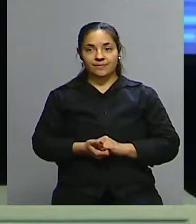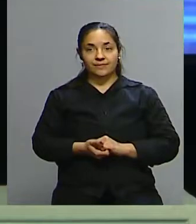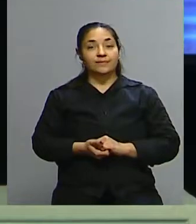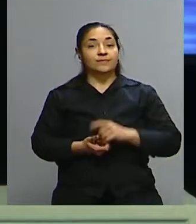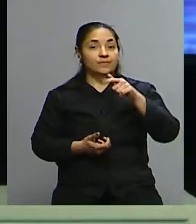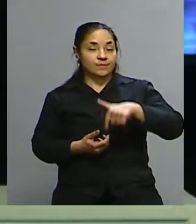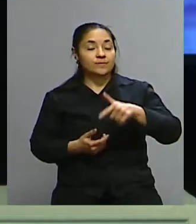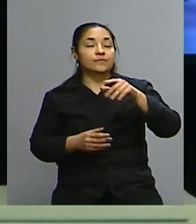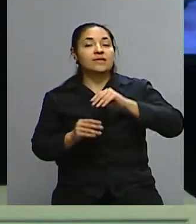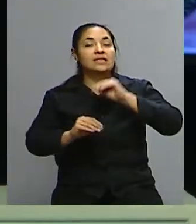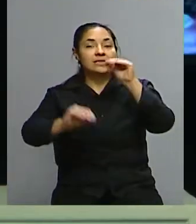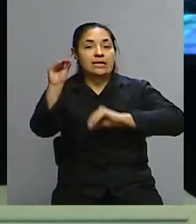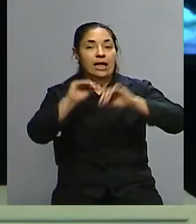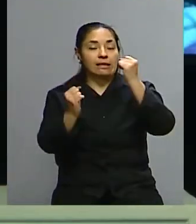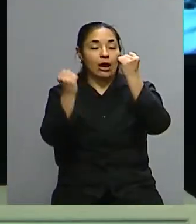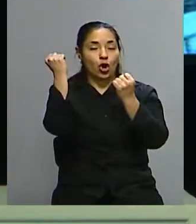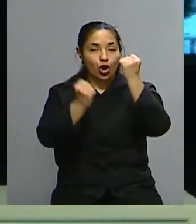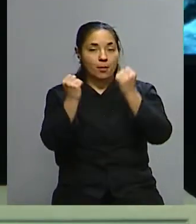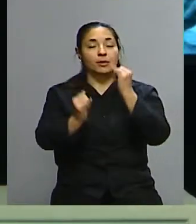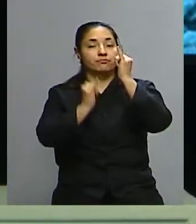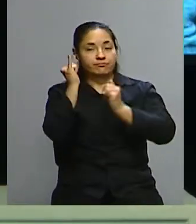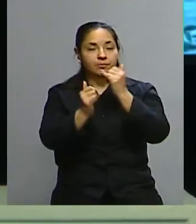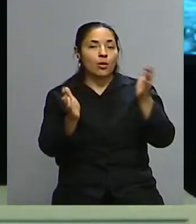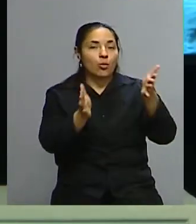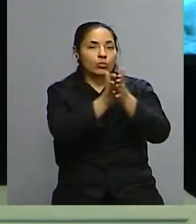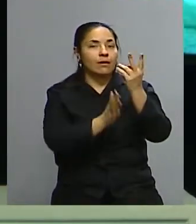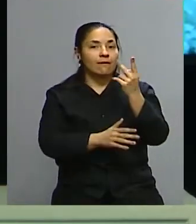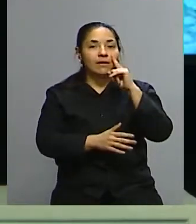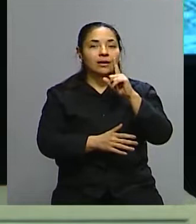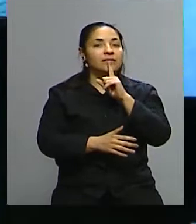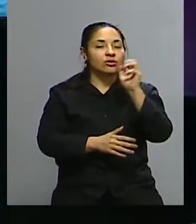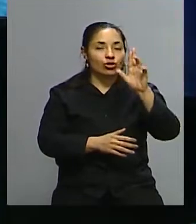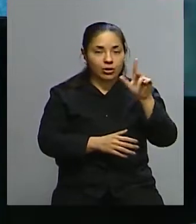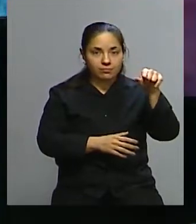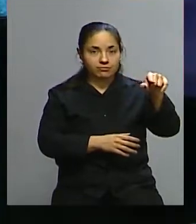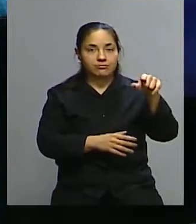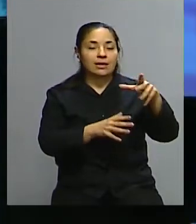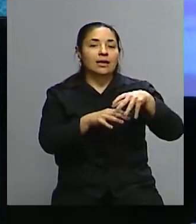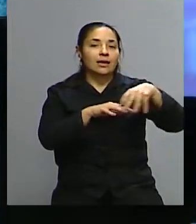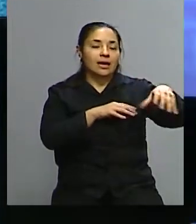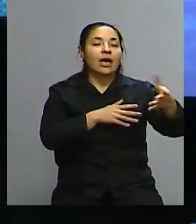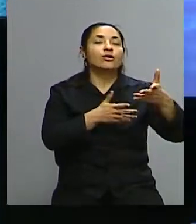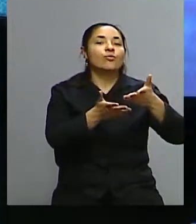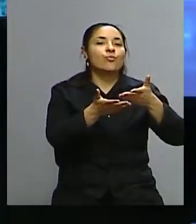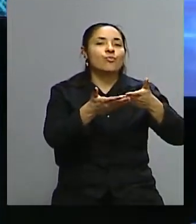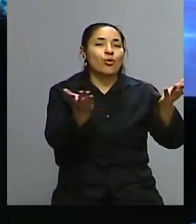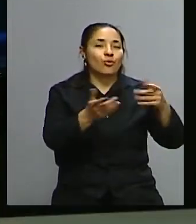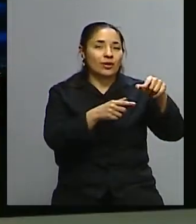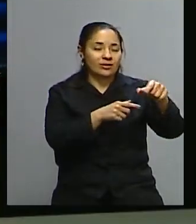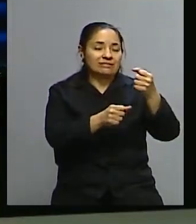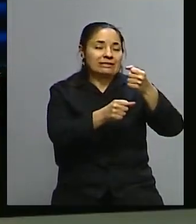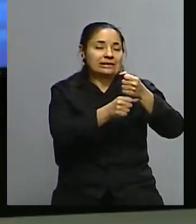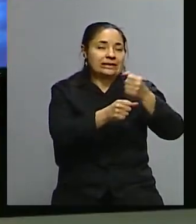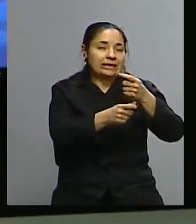Bueno, seguimos aquí en Chat Económico con Víctor Di Blasi, coordinador de la Maestría en Gestión Financiera del Sector Público de la UNCUYO, y con